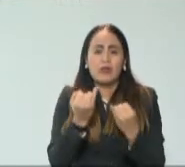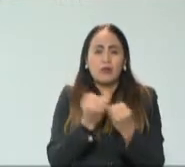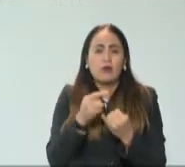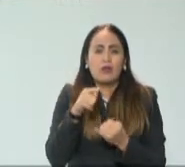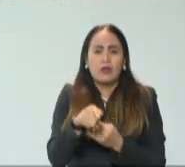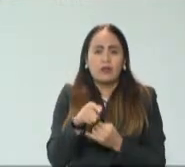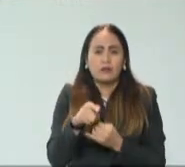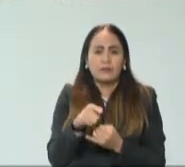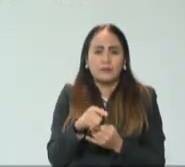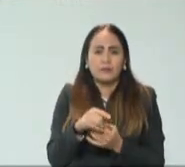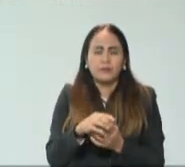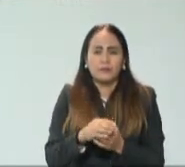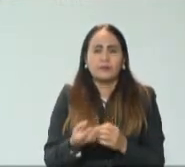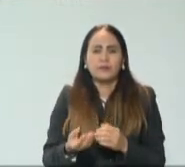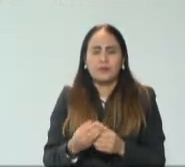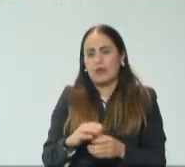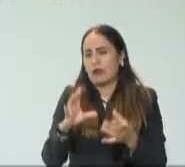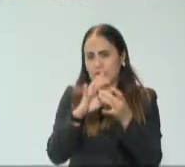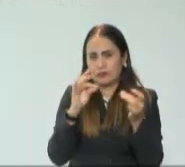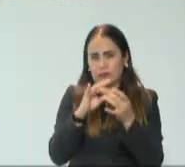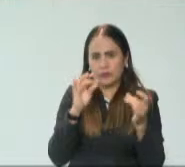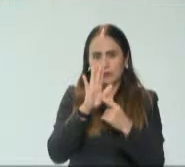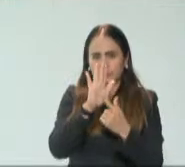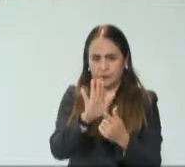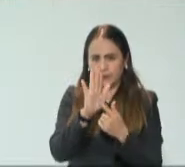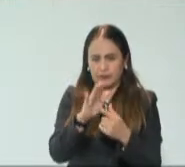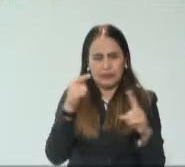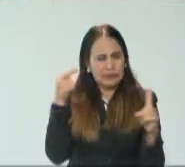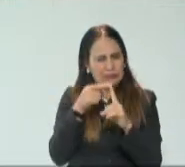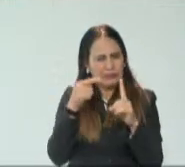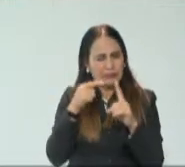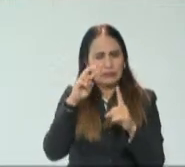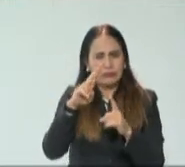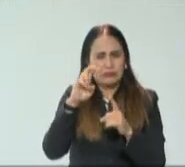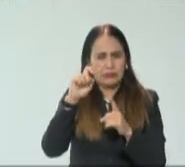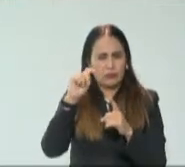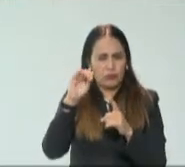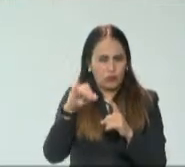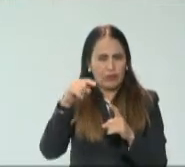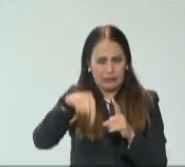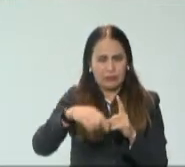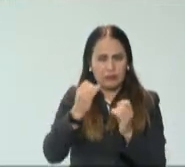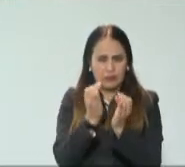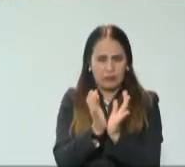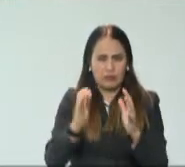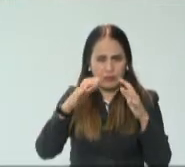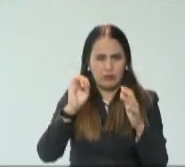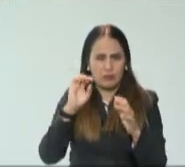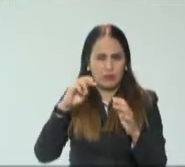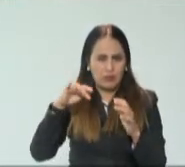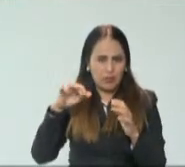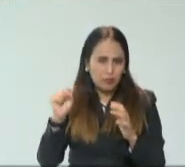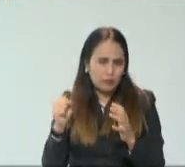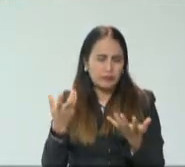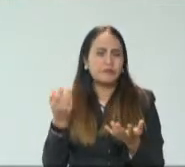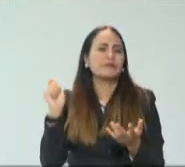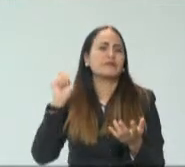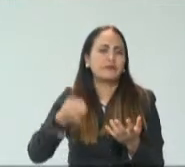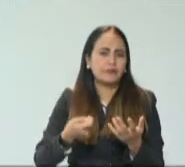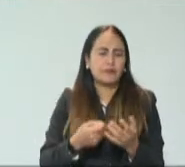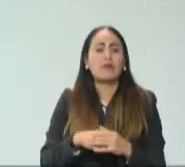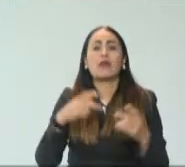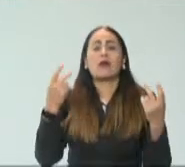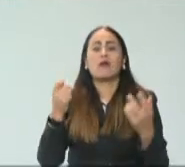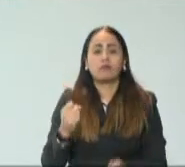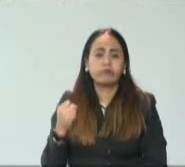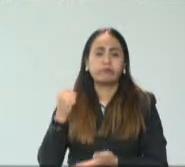eh eh poner en la mesa como uno de los grandes retos que tiene la institución es que solo para darnos una idea del total del